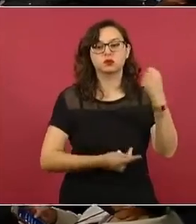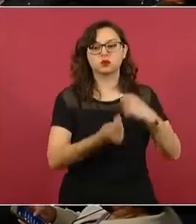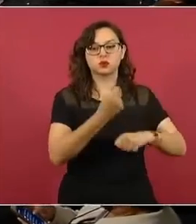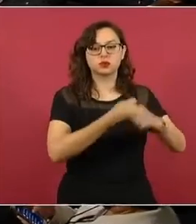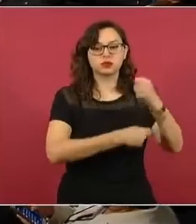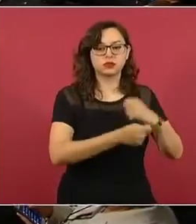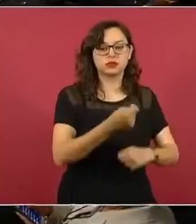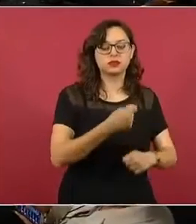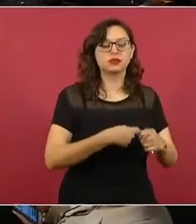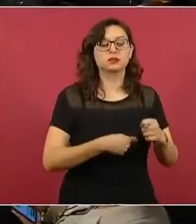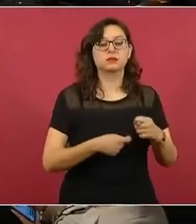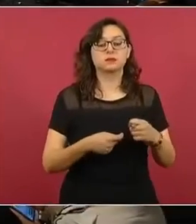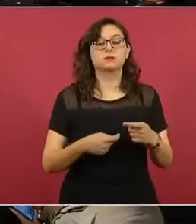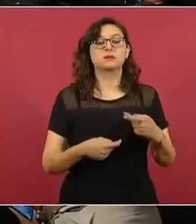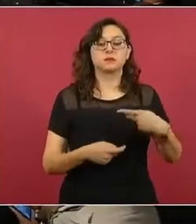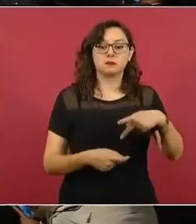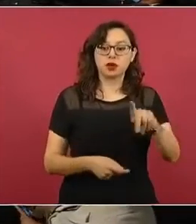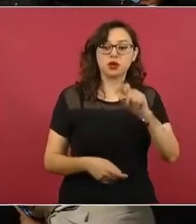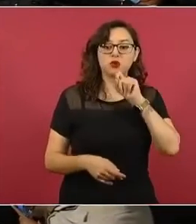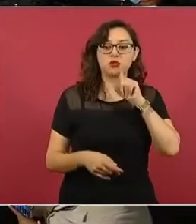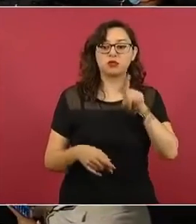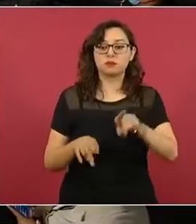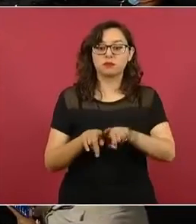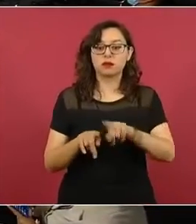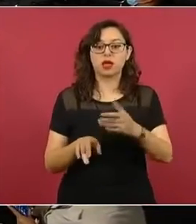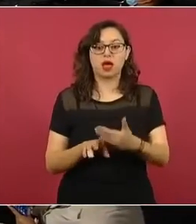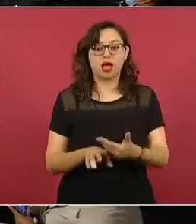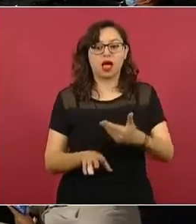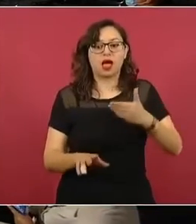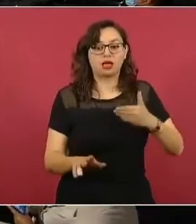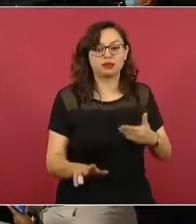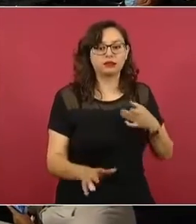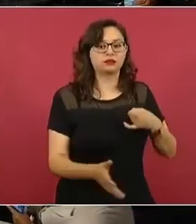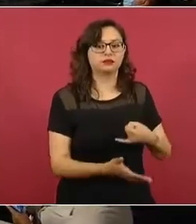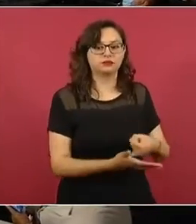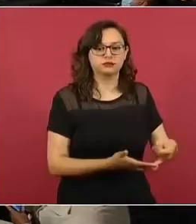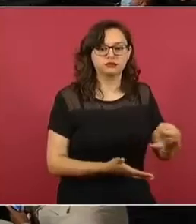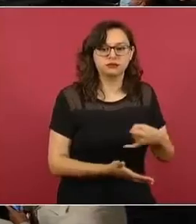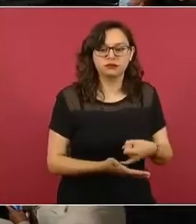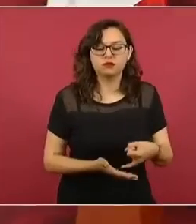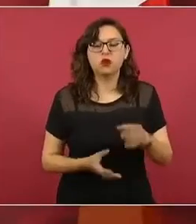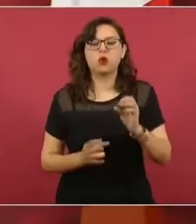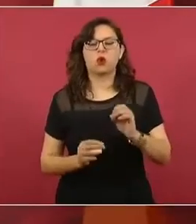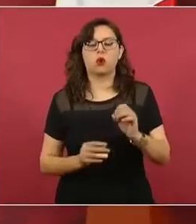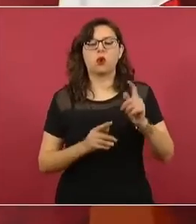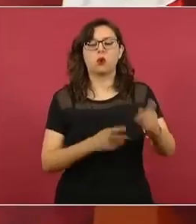que producen el atún, que están ayudando.